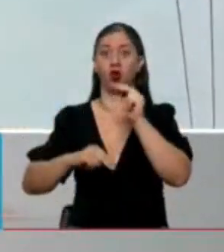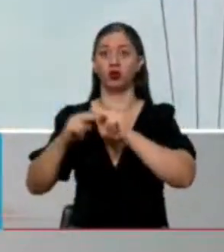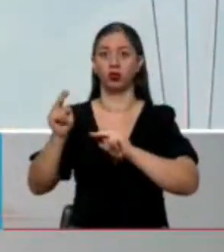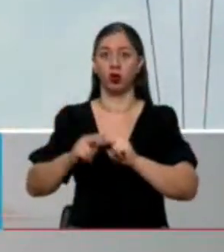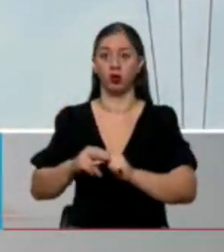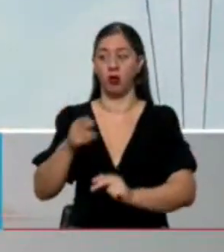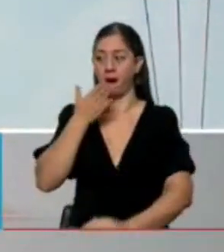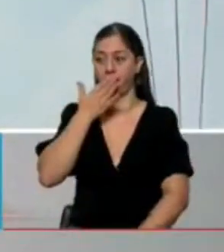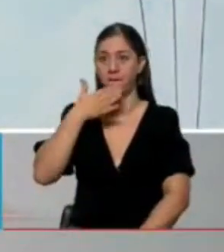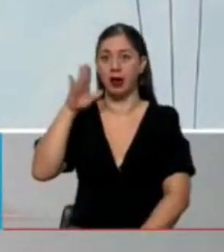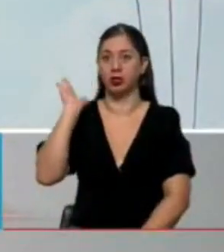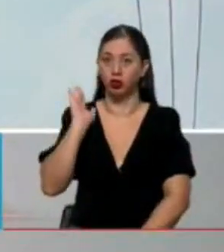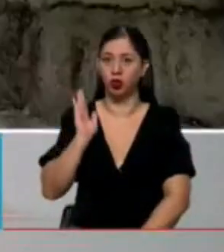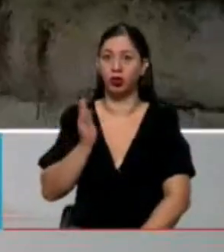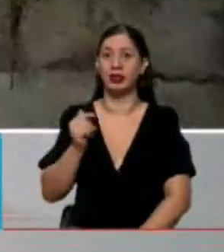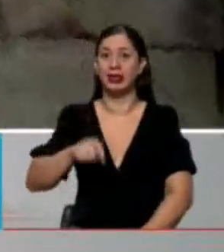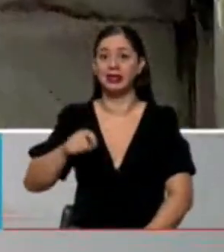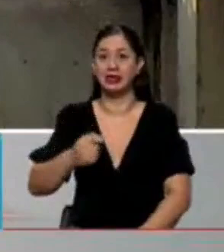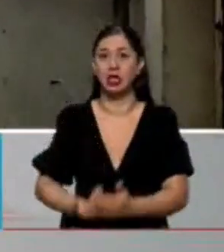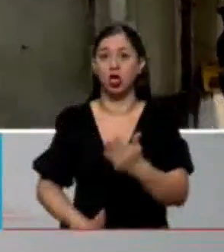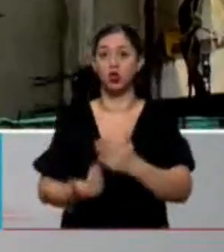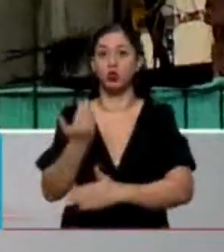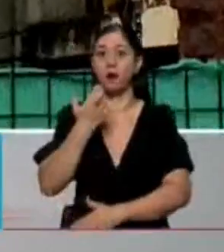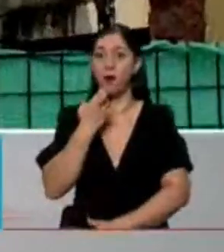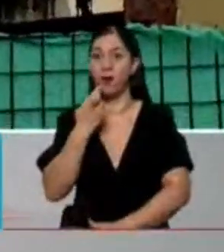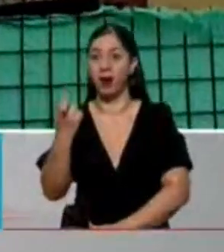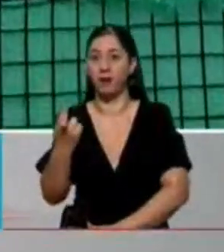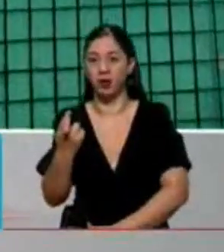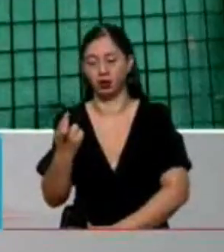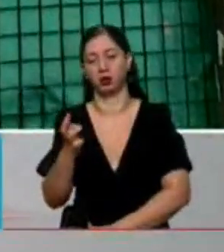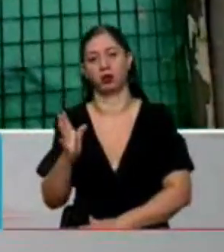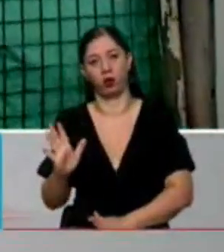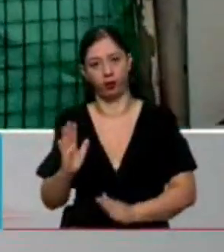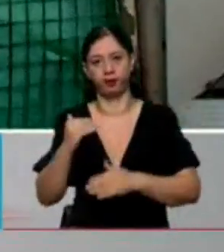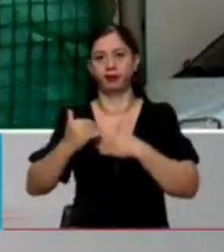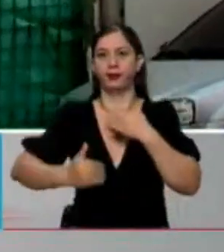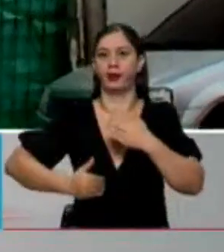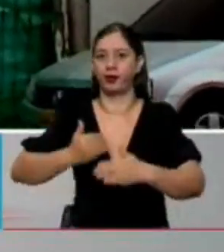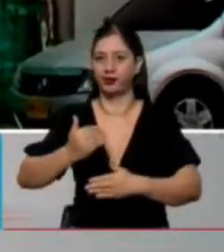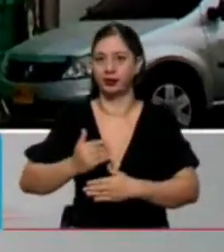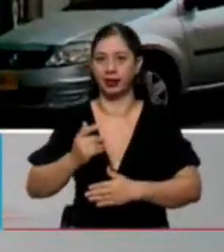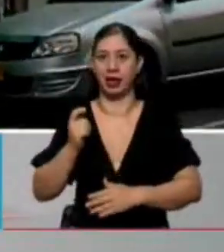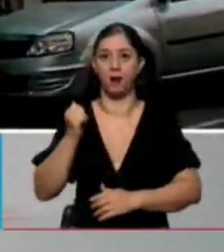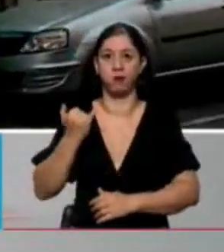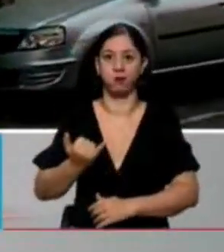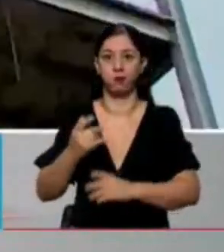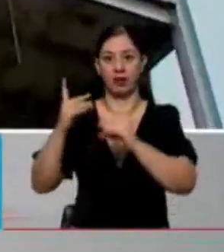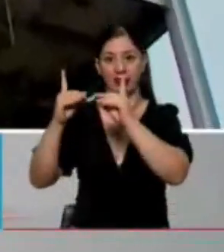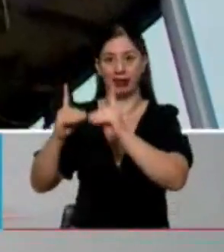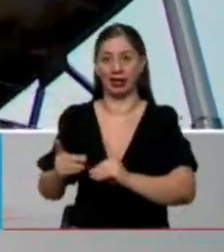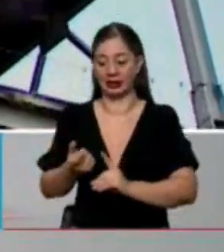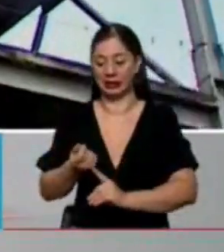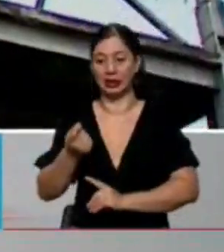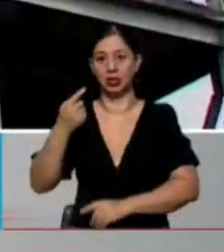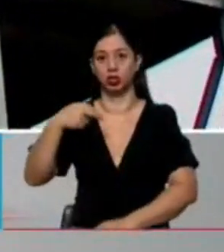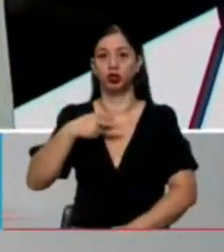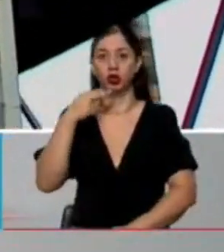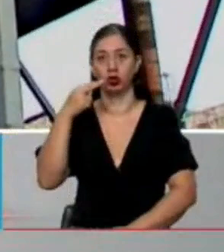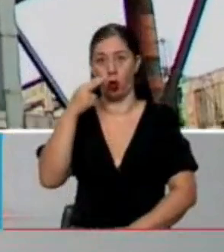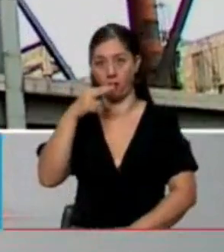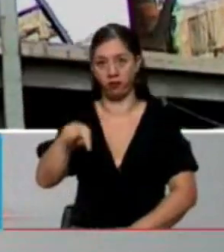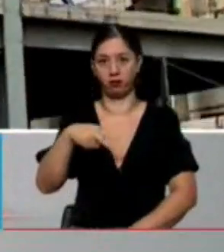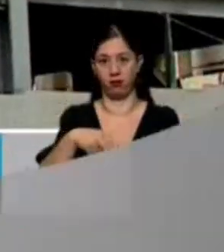expiró y debe tramitar una nueva para continuar la obra. Otra perla de este proceso es que el fallo está a punto de caducar en noviembre